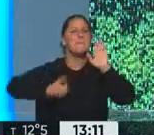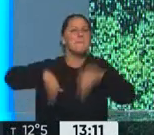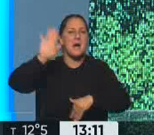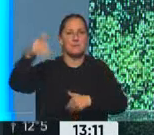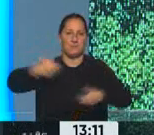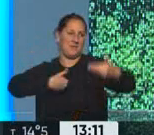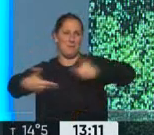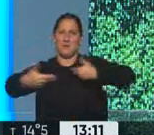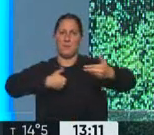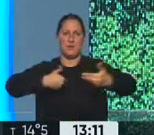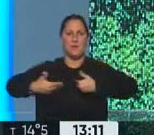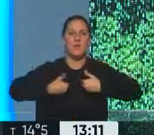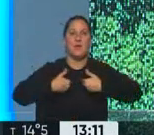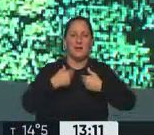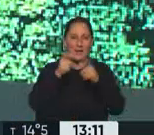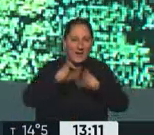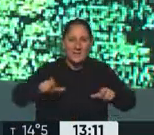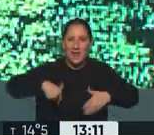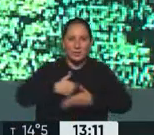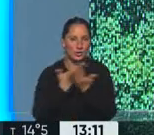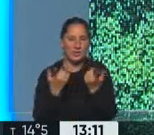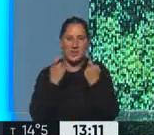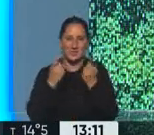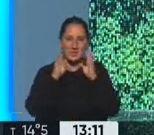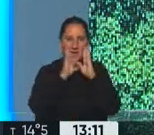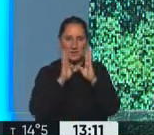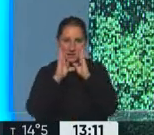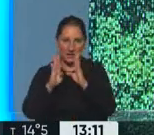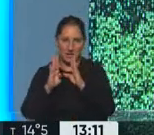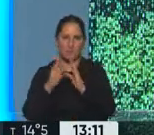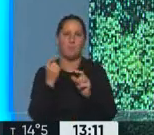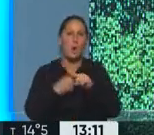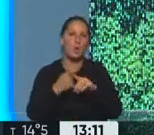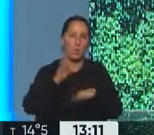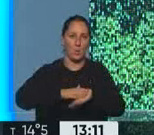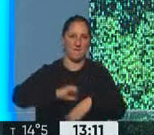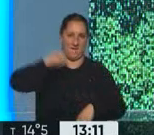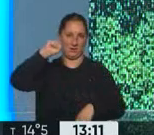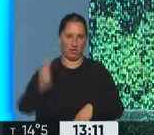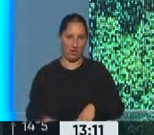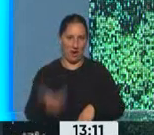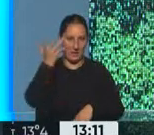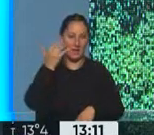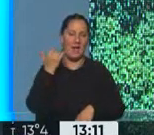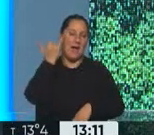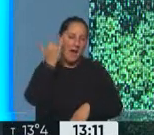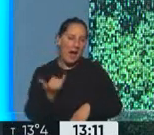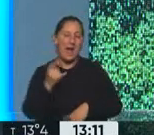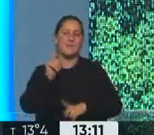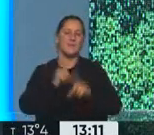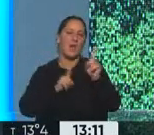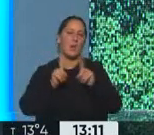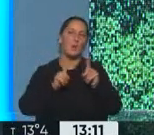social por atender en argentina a raíz de esta inflación más alta con lo cual algunos sacrificios que se estaban pidiendo